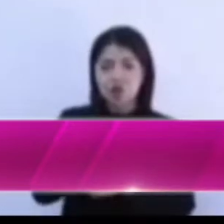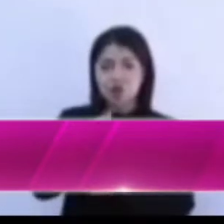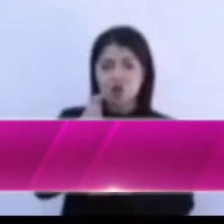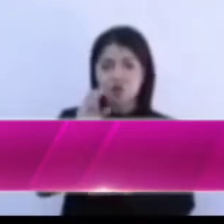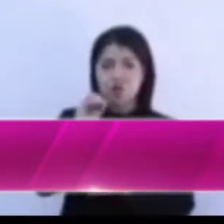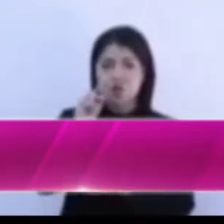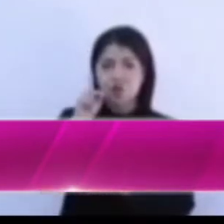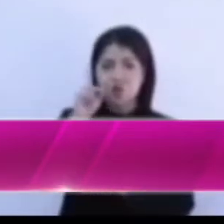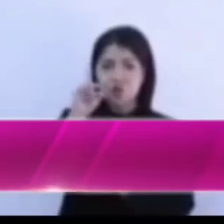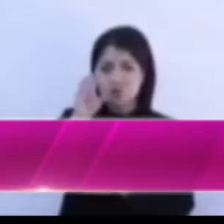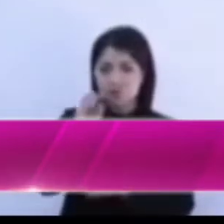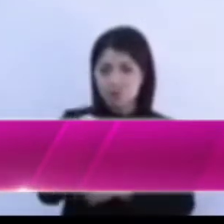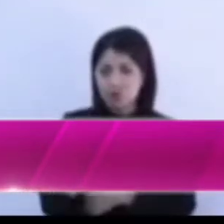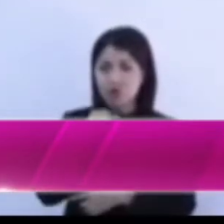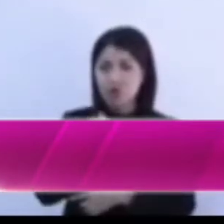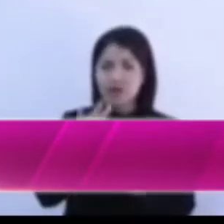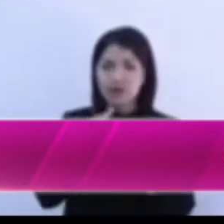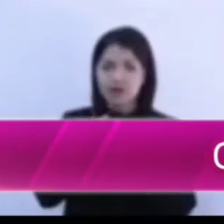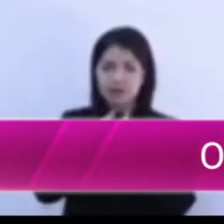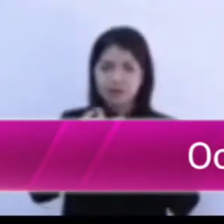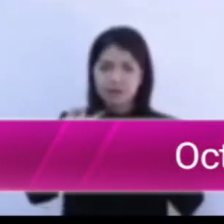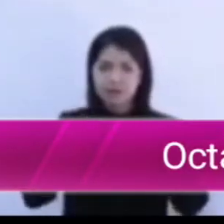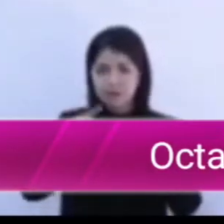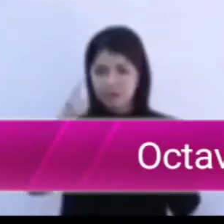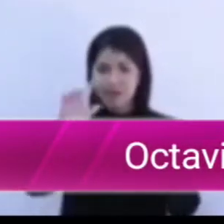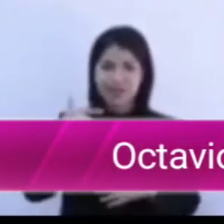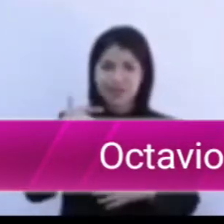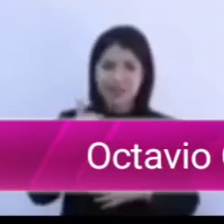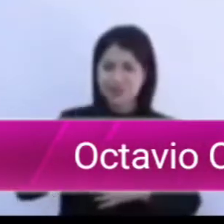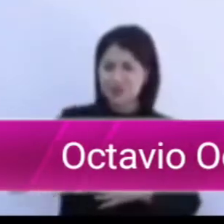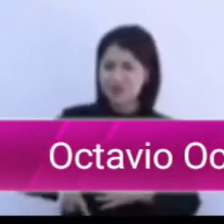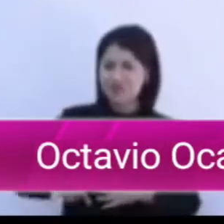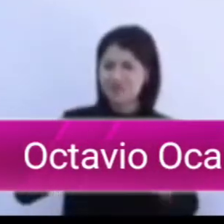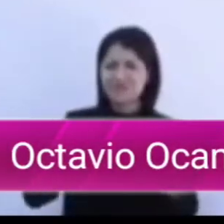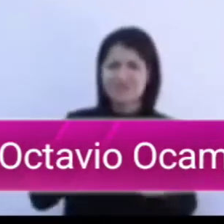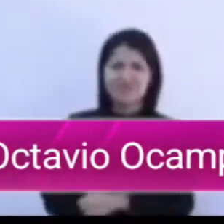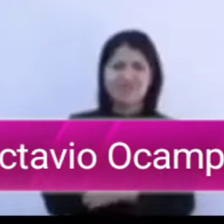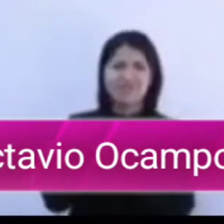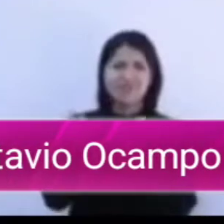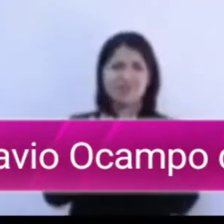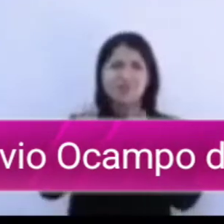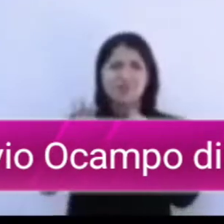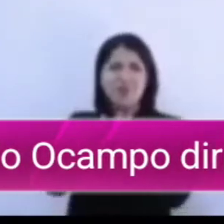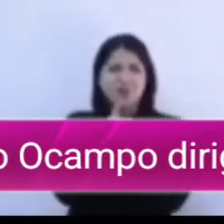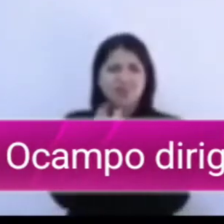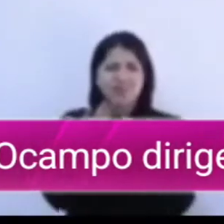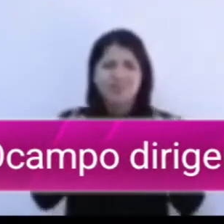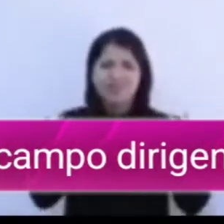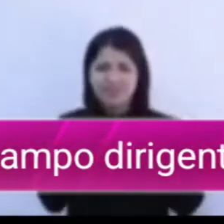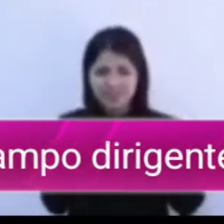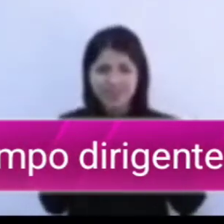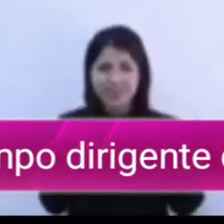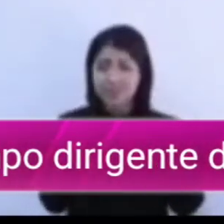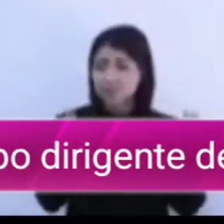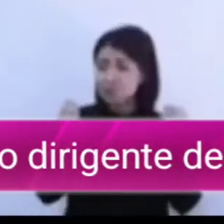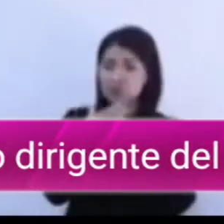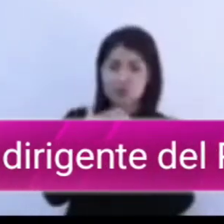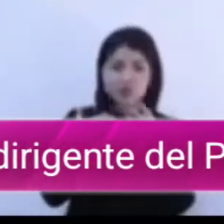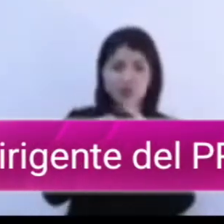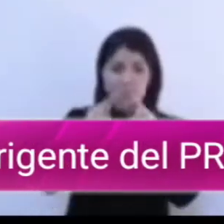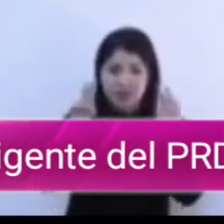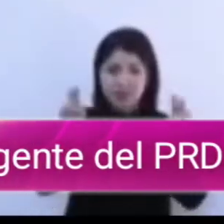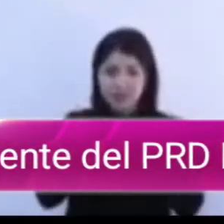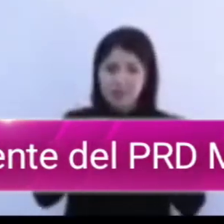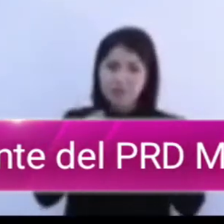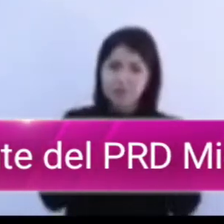Política un boletín al exgobernador. ¡Qué poco nivel tiene! Es decir, tantas cosas que hay tan importantes de discutir